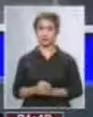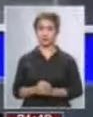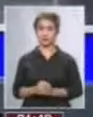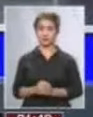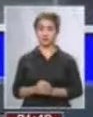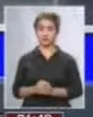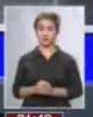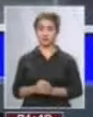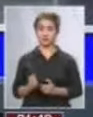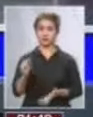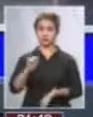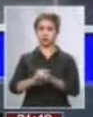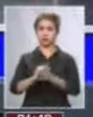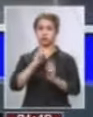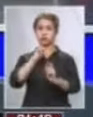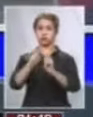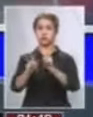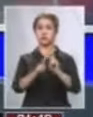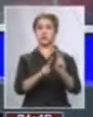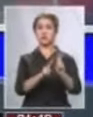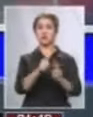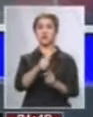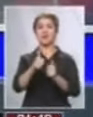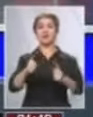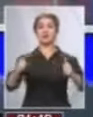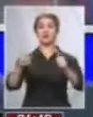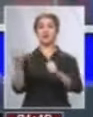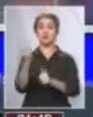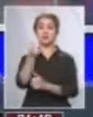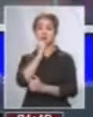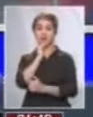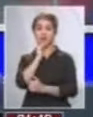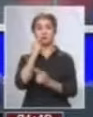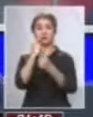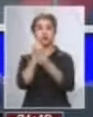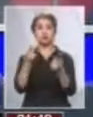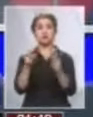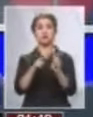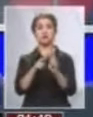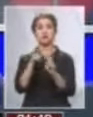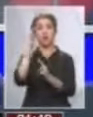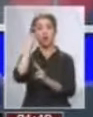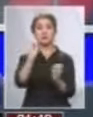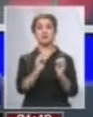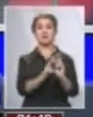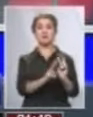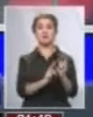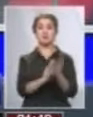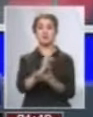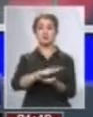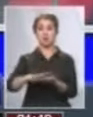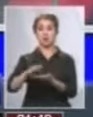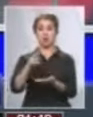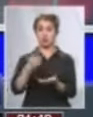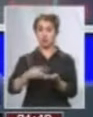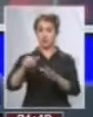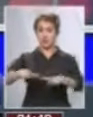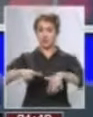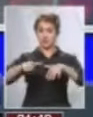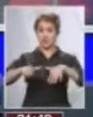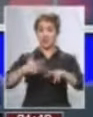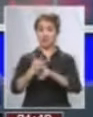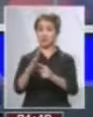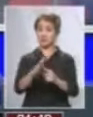Y fuertes críticas realizaron los rectores de las universidades privadas tras conocer los criterios con los que comenzará la gratuidad en 2016. Hablan